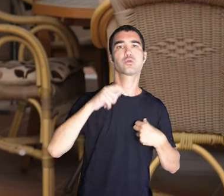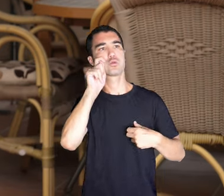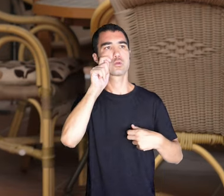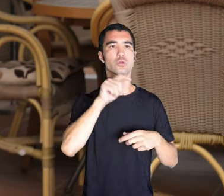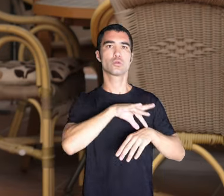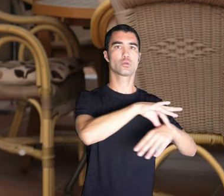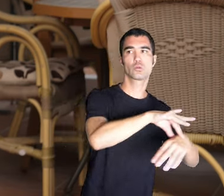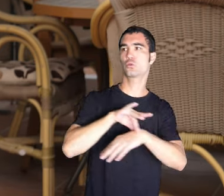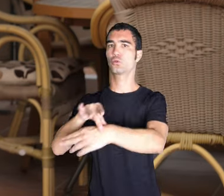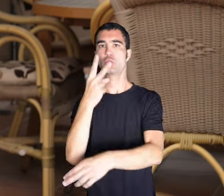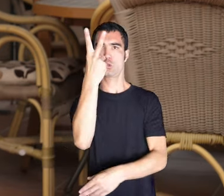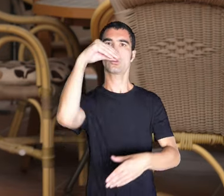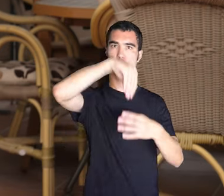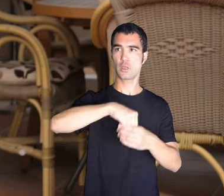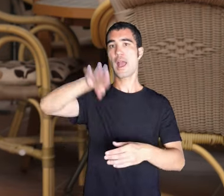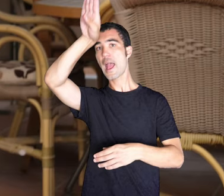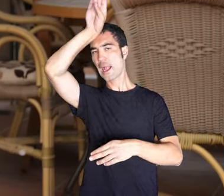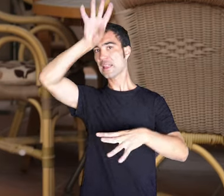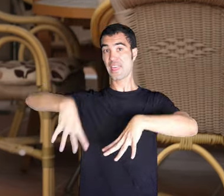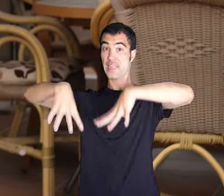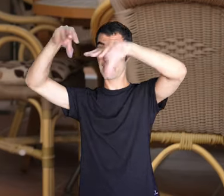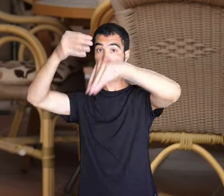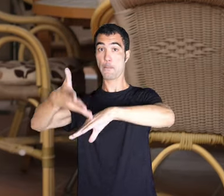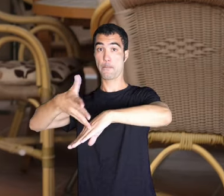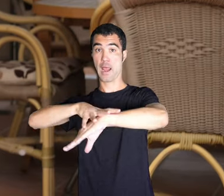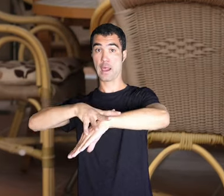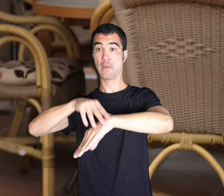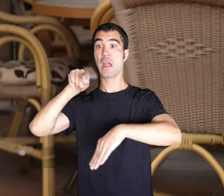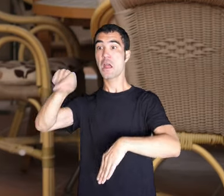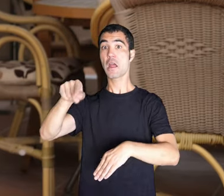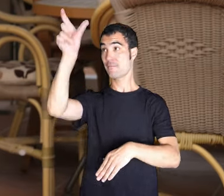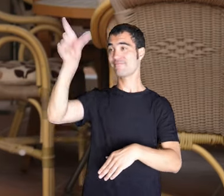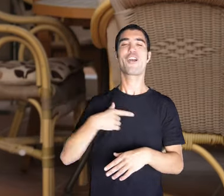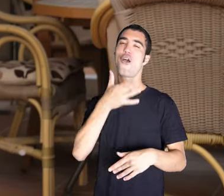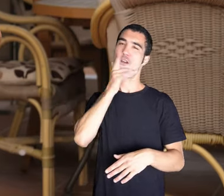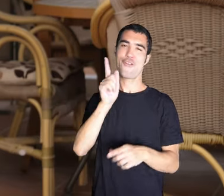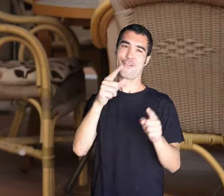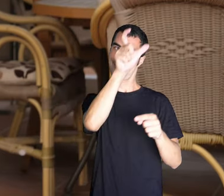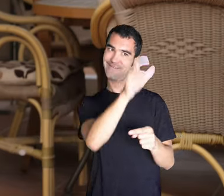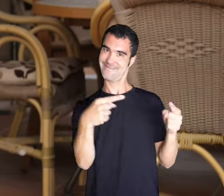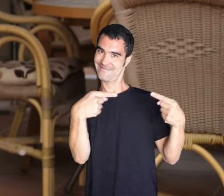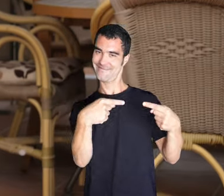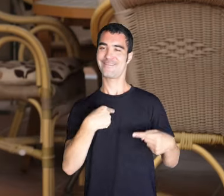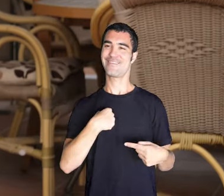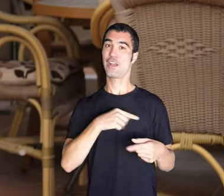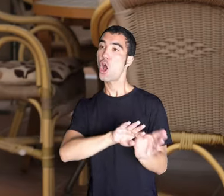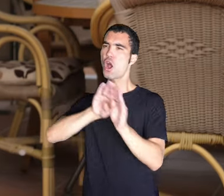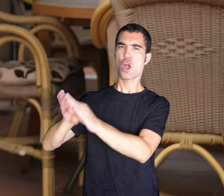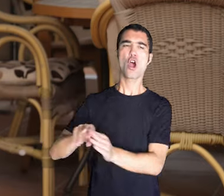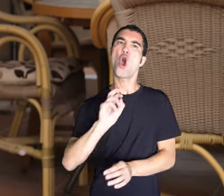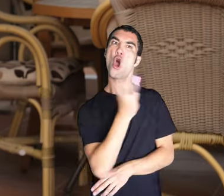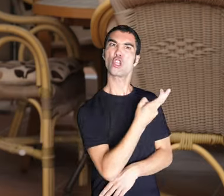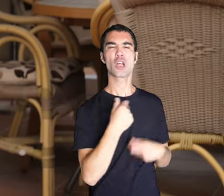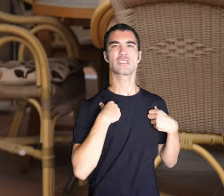incluidas. Era la Catedral de Palma, no es allí donde lo conocí, y había una